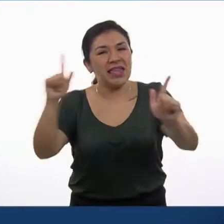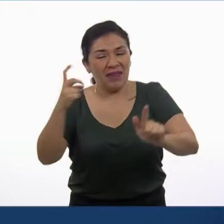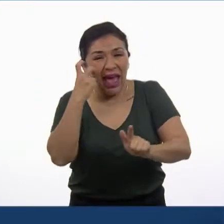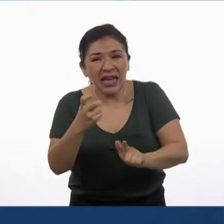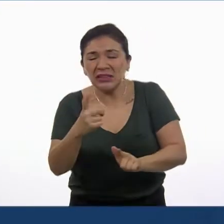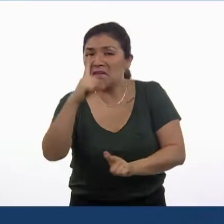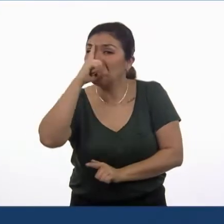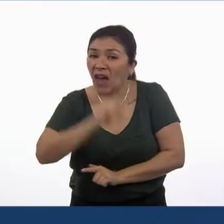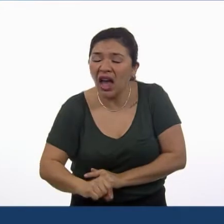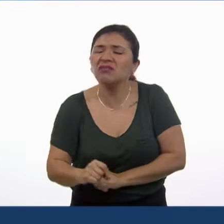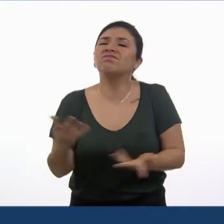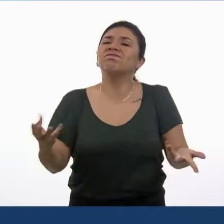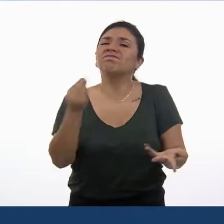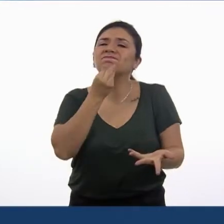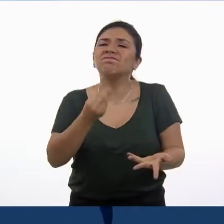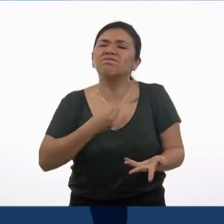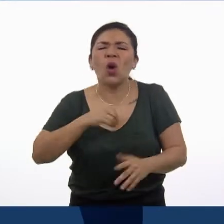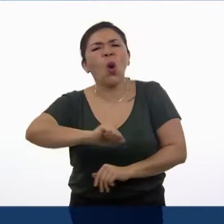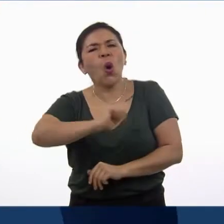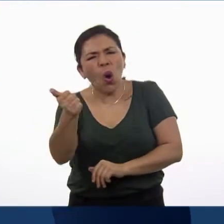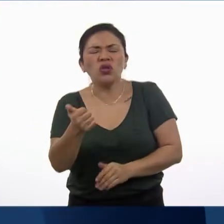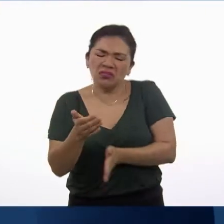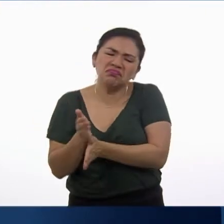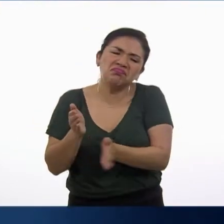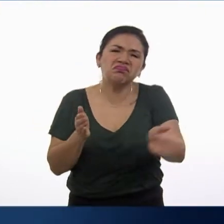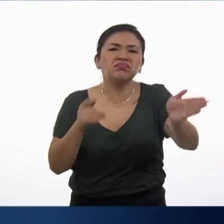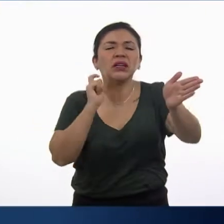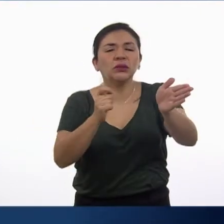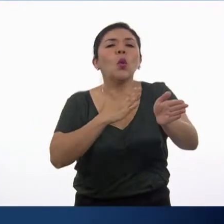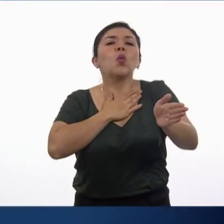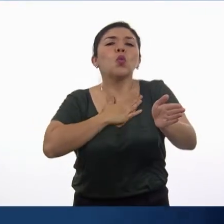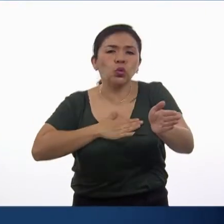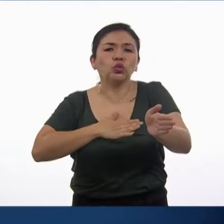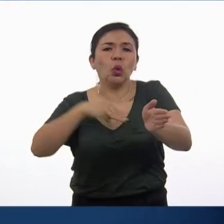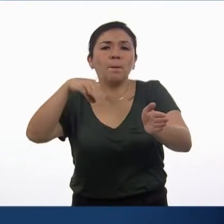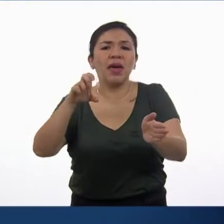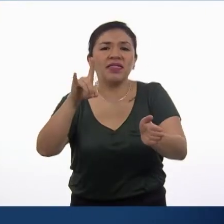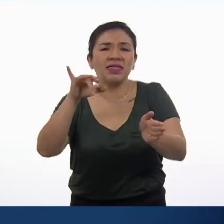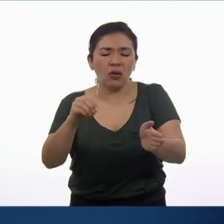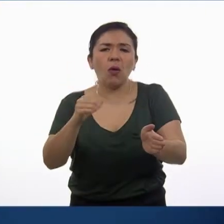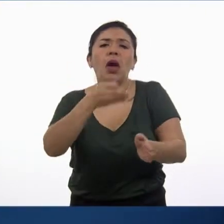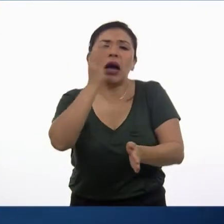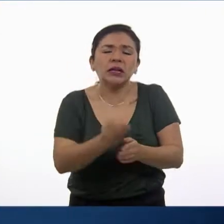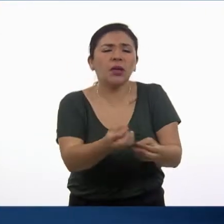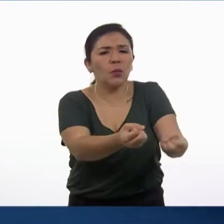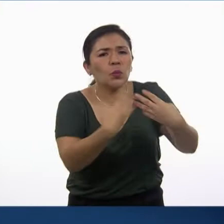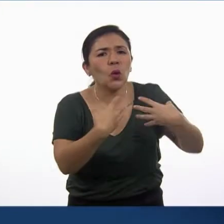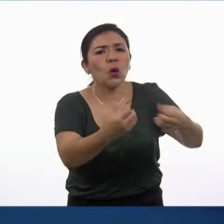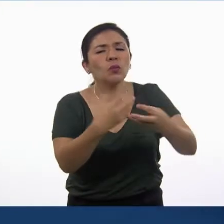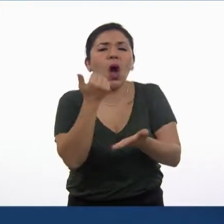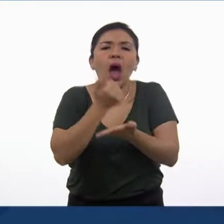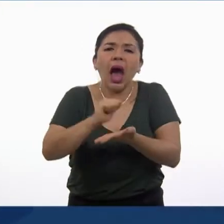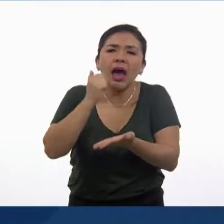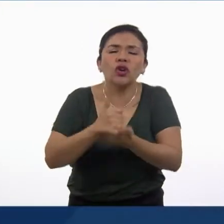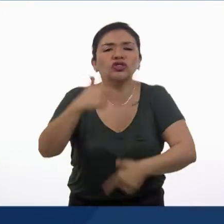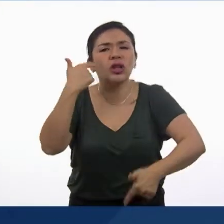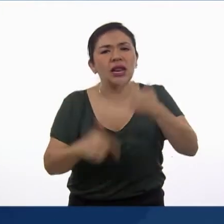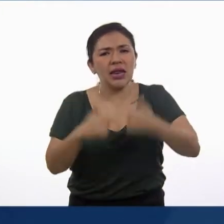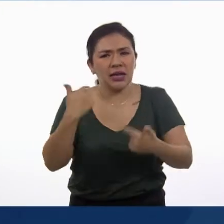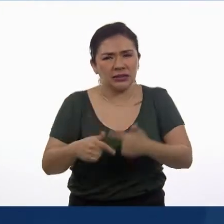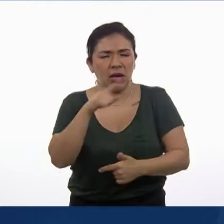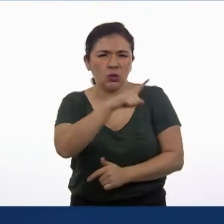medios, decide seguir una senda más razonable, el justo medio, y acepta arroz y leche ofrecida por su yata, una